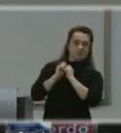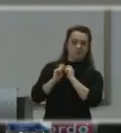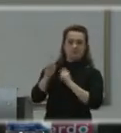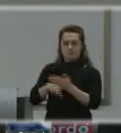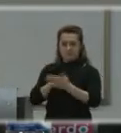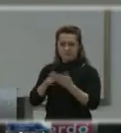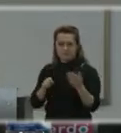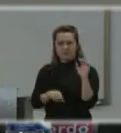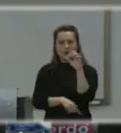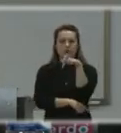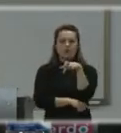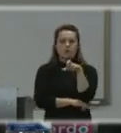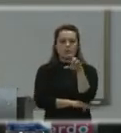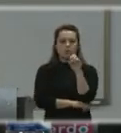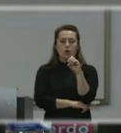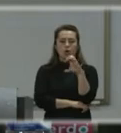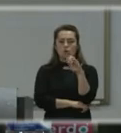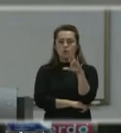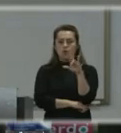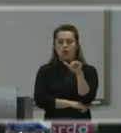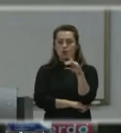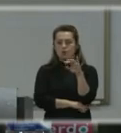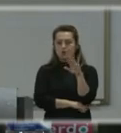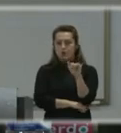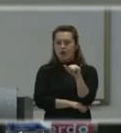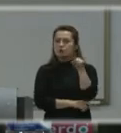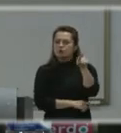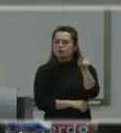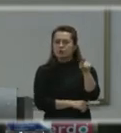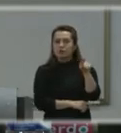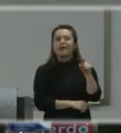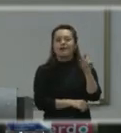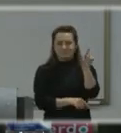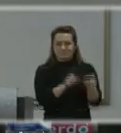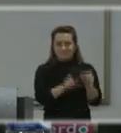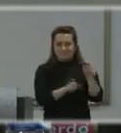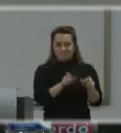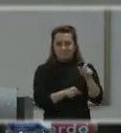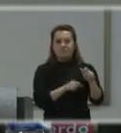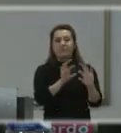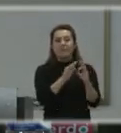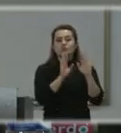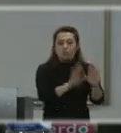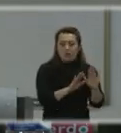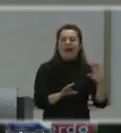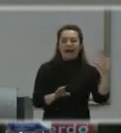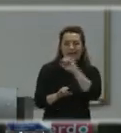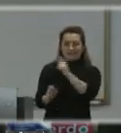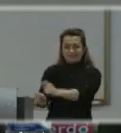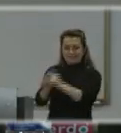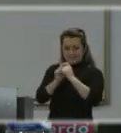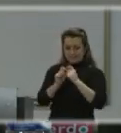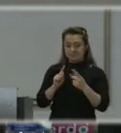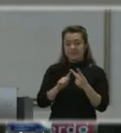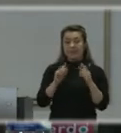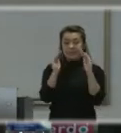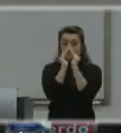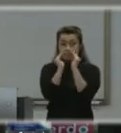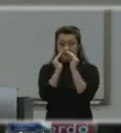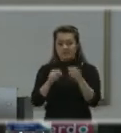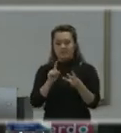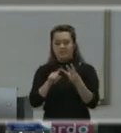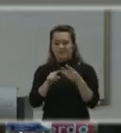Procuraduría General de la Nación, ya que tiene procuradores de familia que inician procesos de interdicción. El ICBF y varias de las